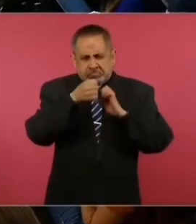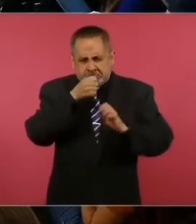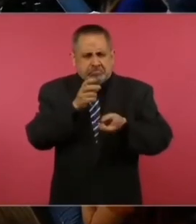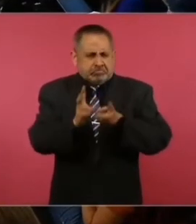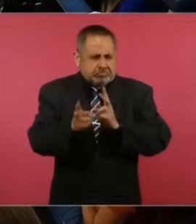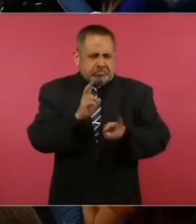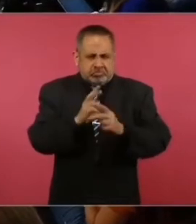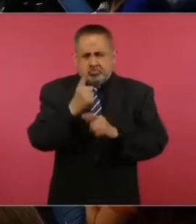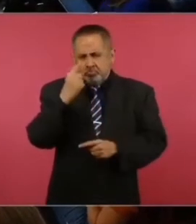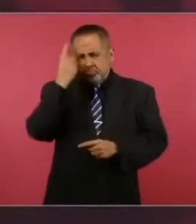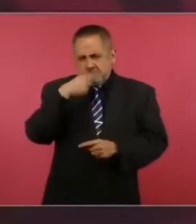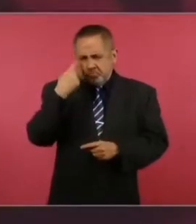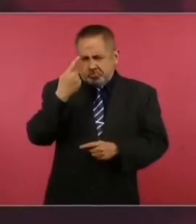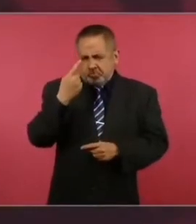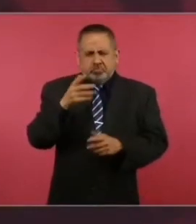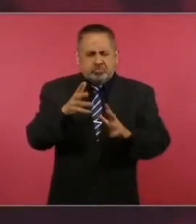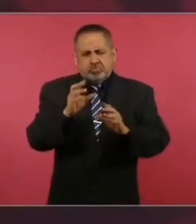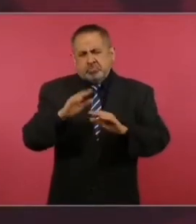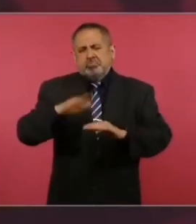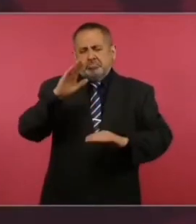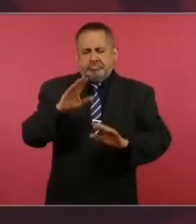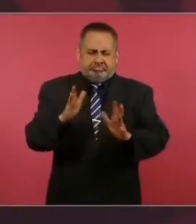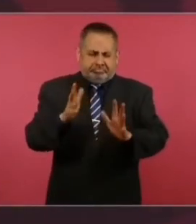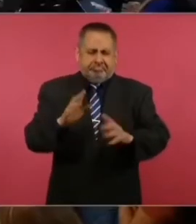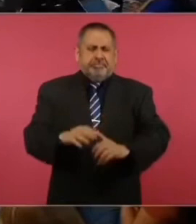sí, una hora o más.